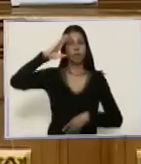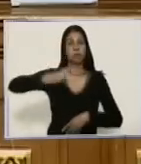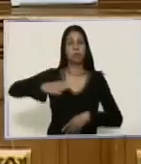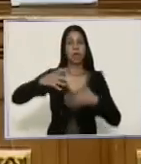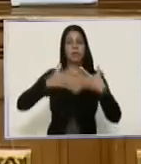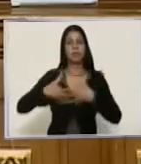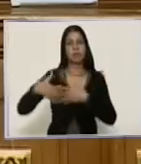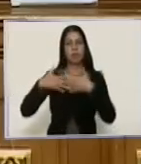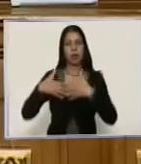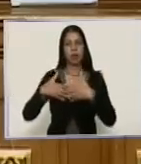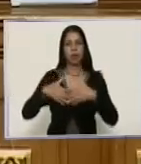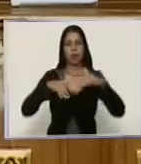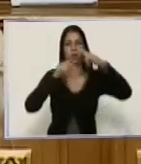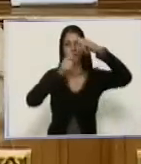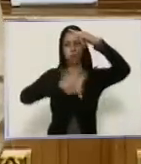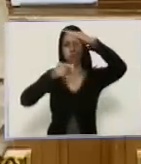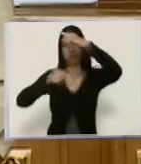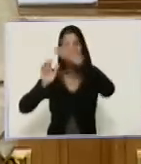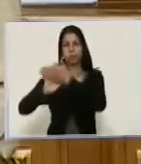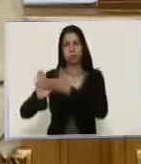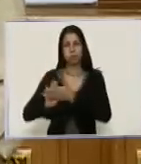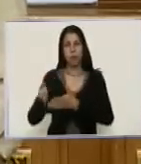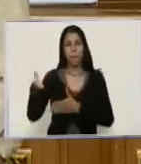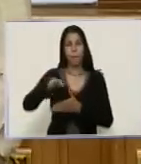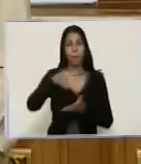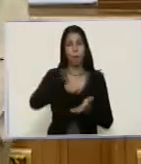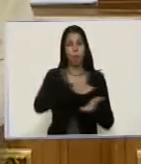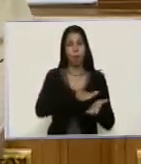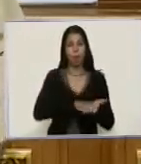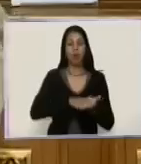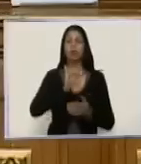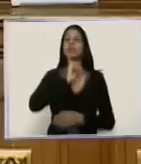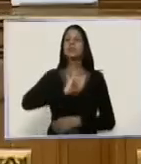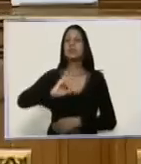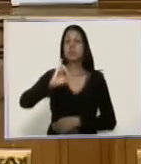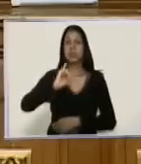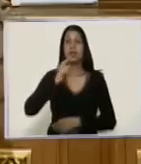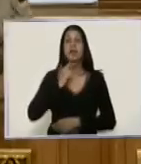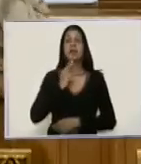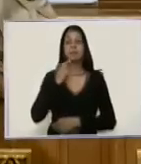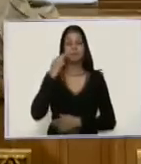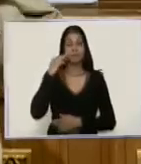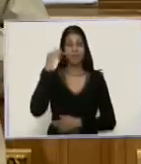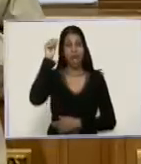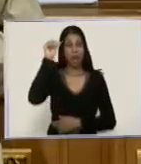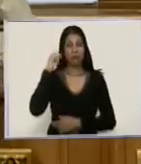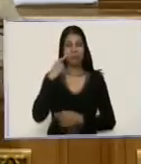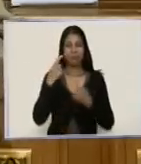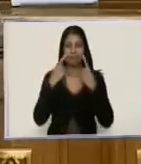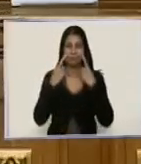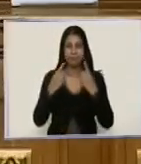de Afganistán y criminales de guerra de Israel. Vean ustedes cómo funciona esto.